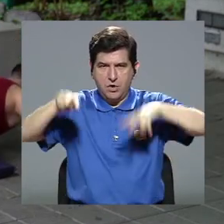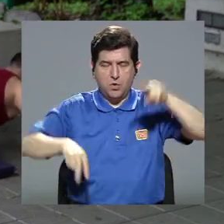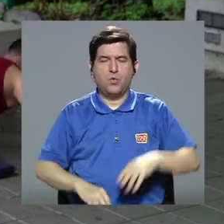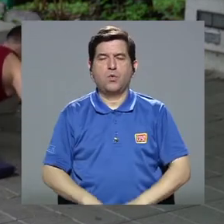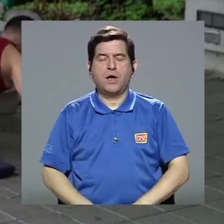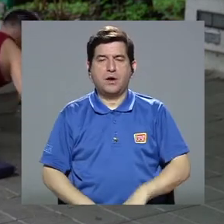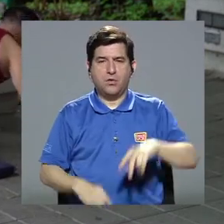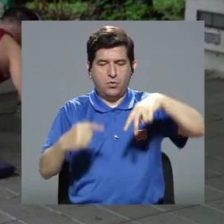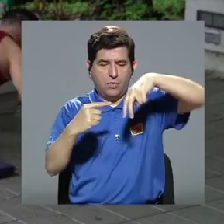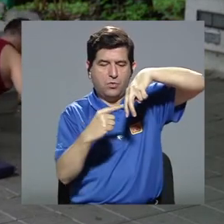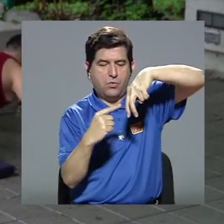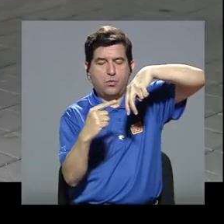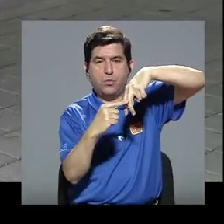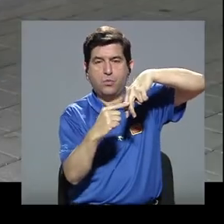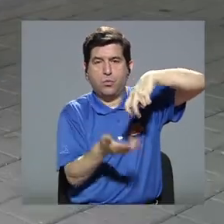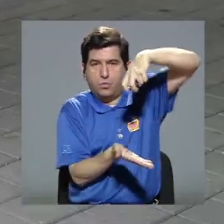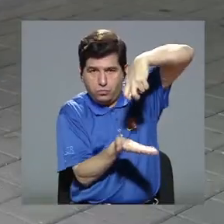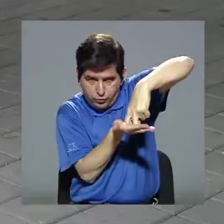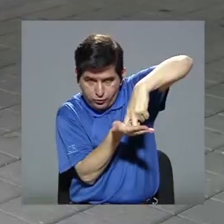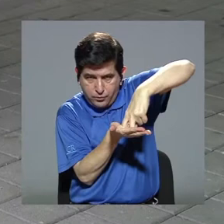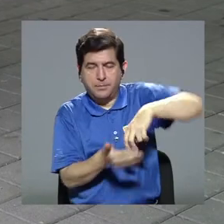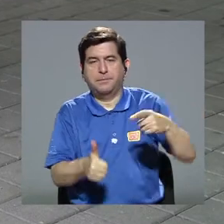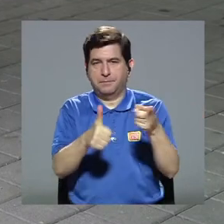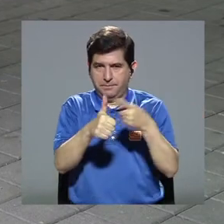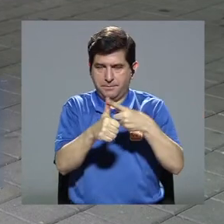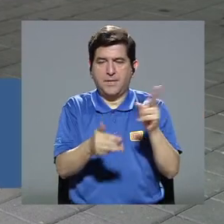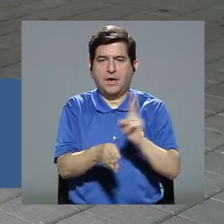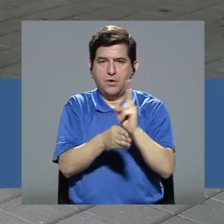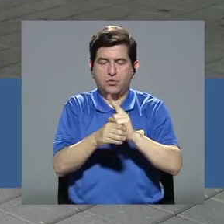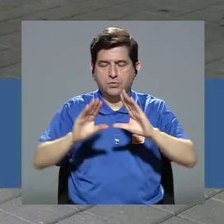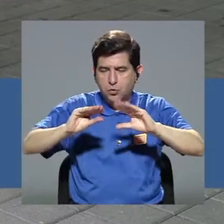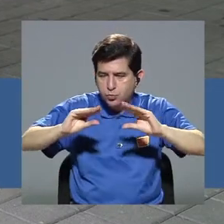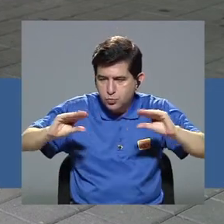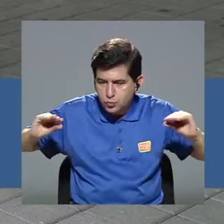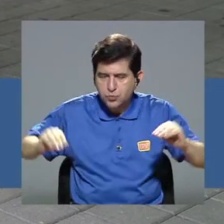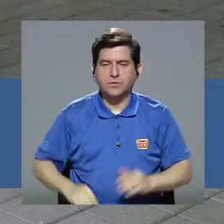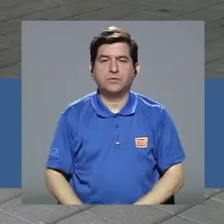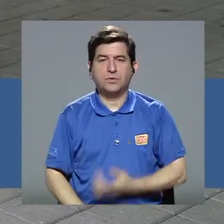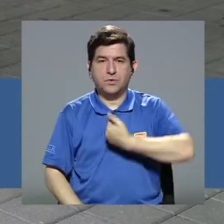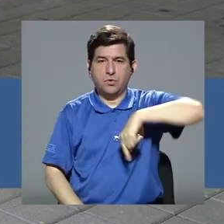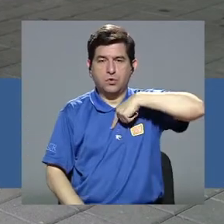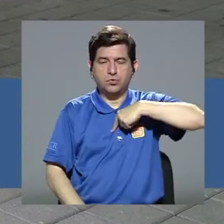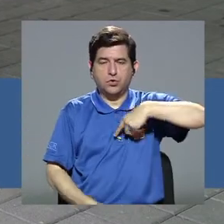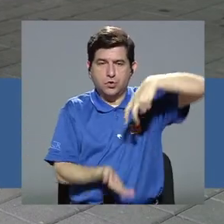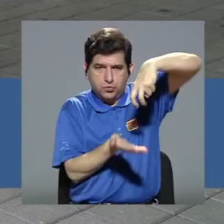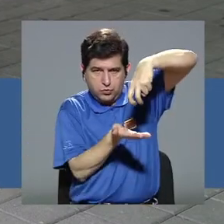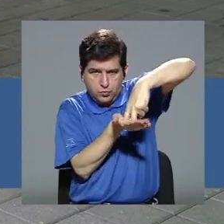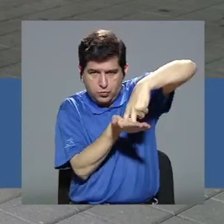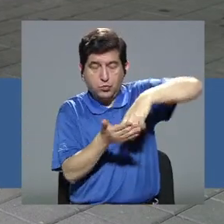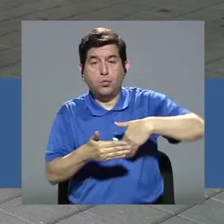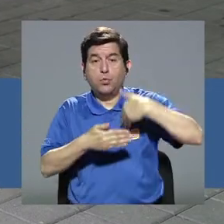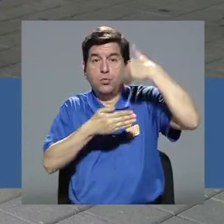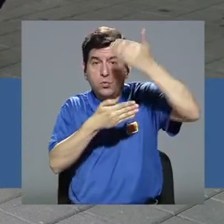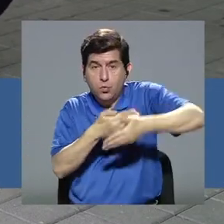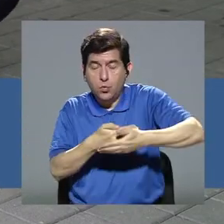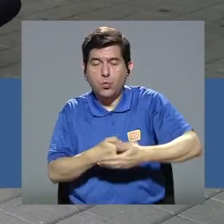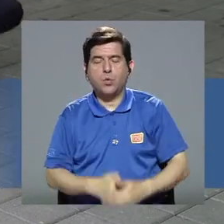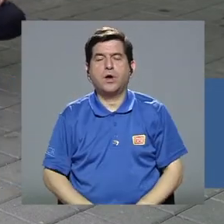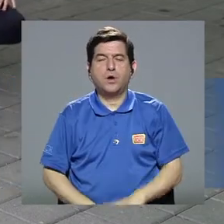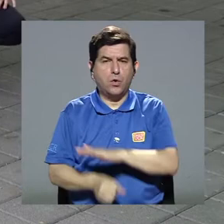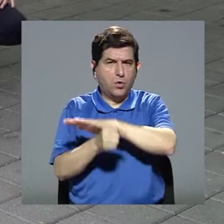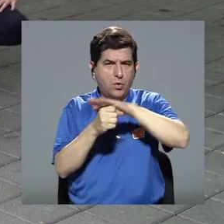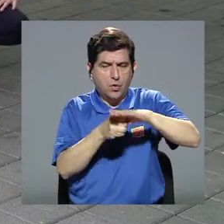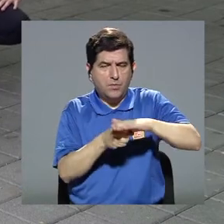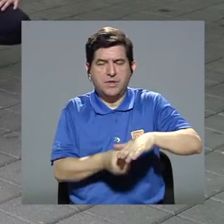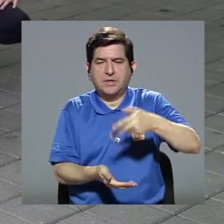con las rodillas en el piso. Para iniciar vamos a utilizar una colchoneta y nos vamos a colocar de rodillas. Posteriormente vamos a